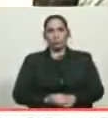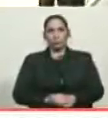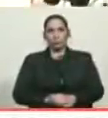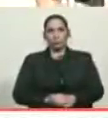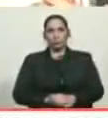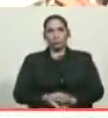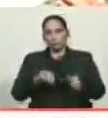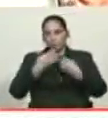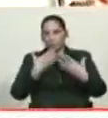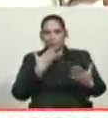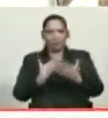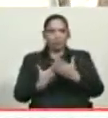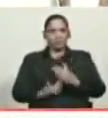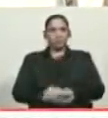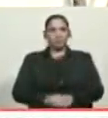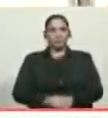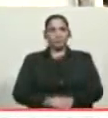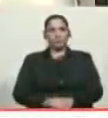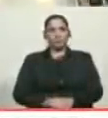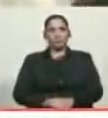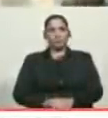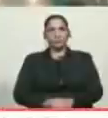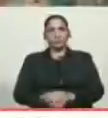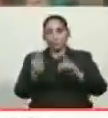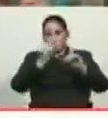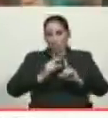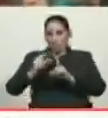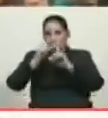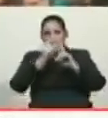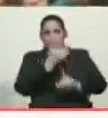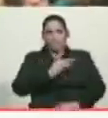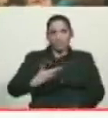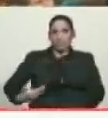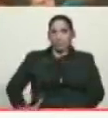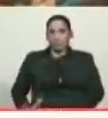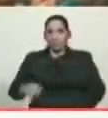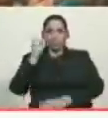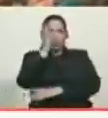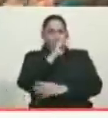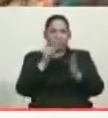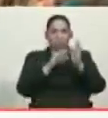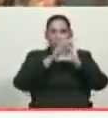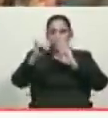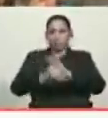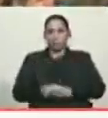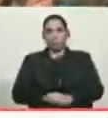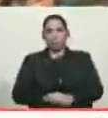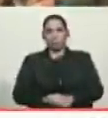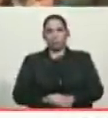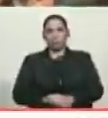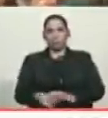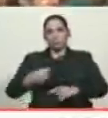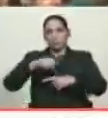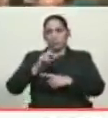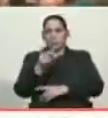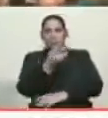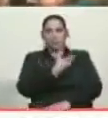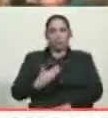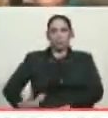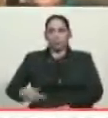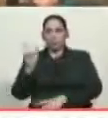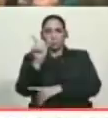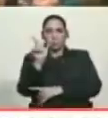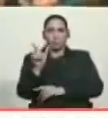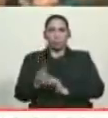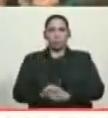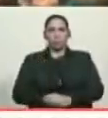Bueno, gracias. Bueno, escuchábamos palabras del presidente de la Asamblea Nacional Constituyente y primer vicepresidente del Partido Socialista Unido